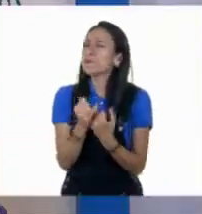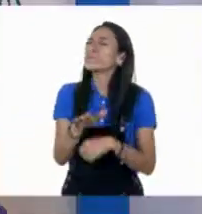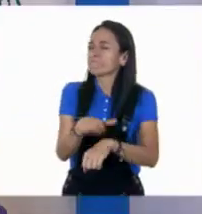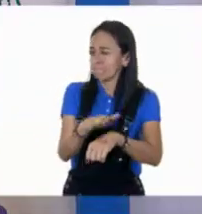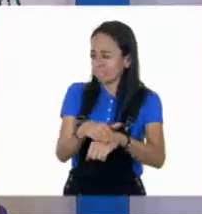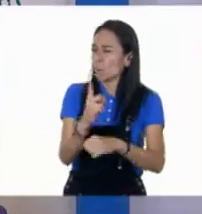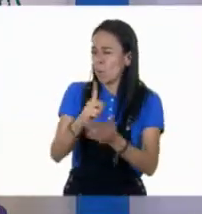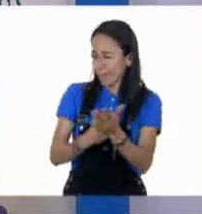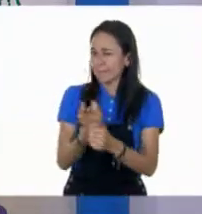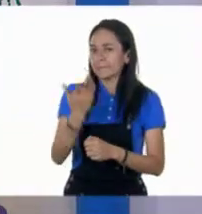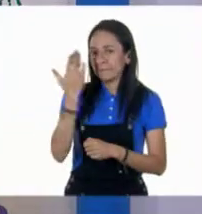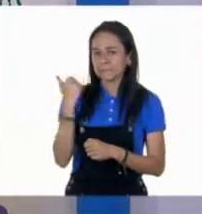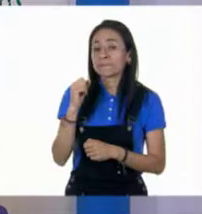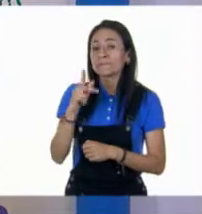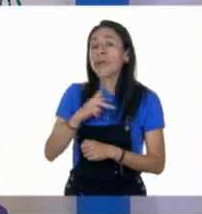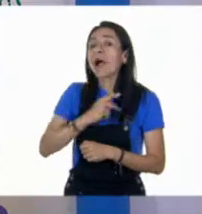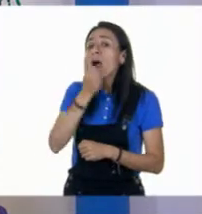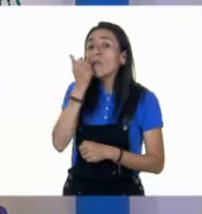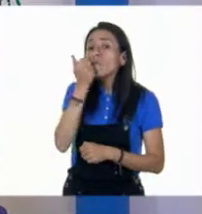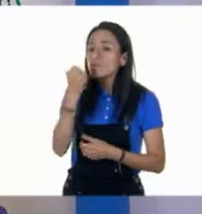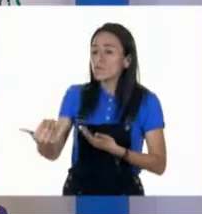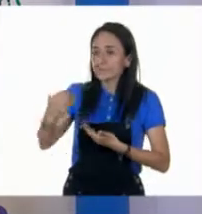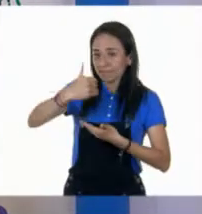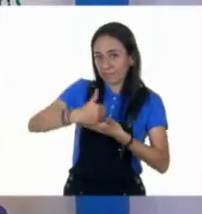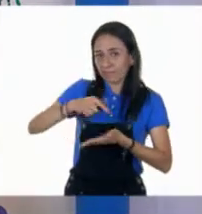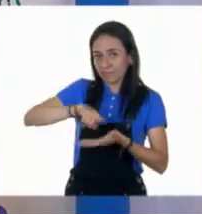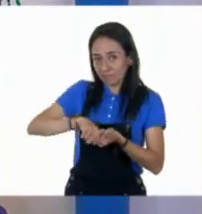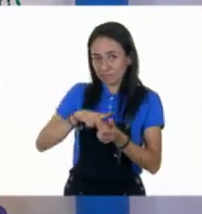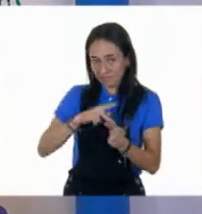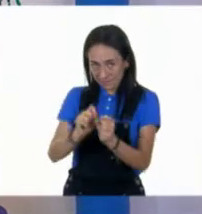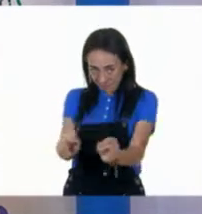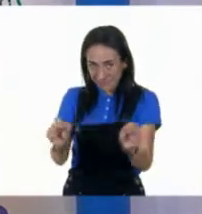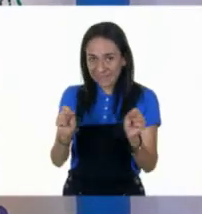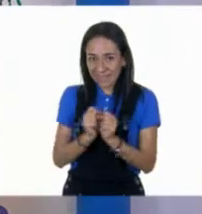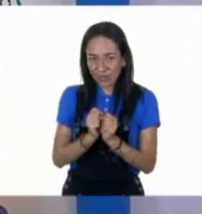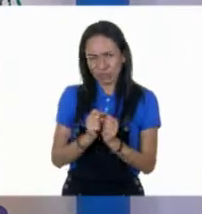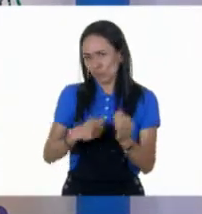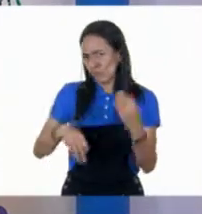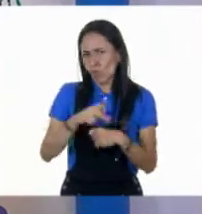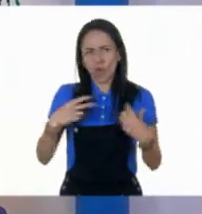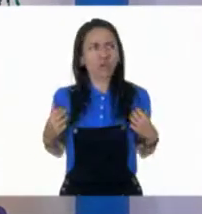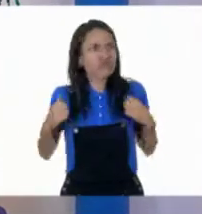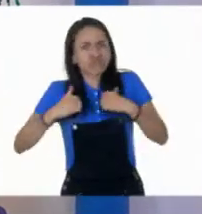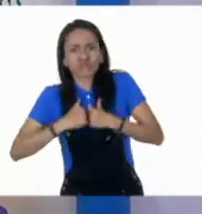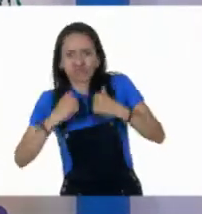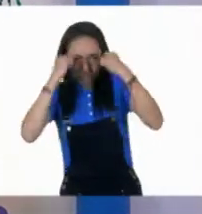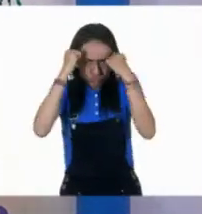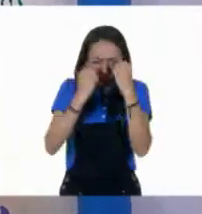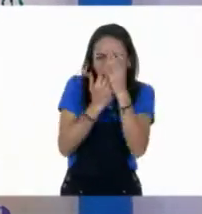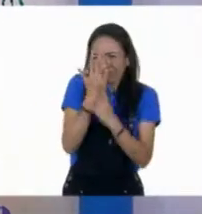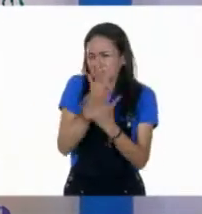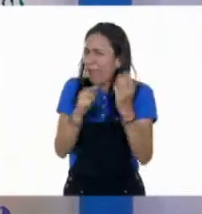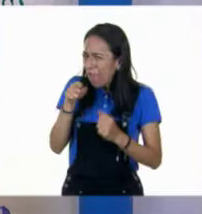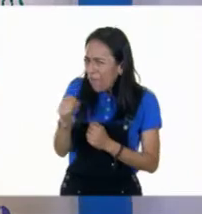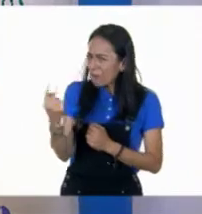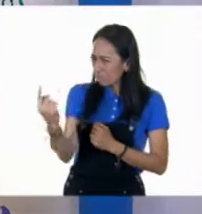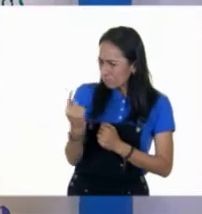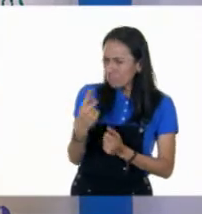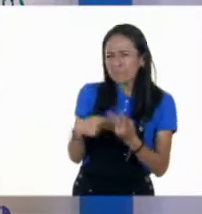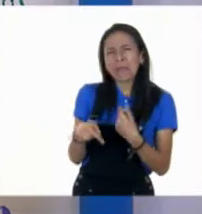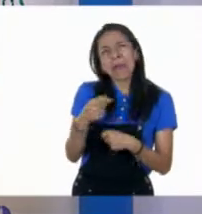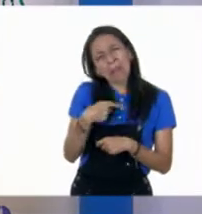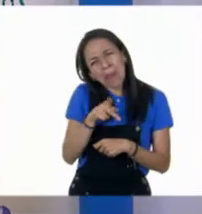tuve un alumno que llegó a mi salón de clases y él nos platicaba en la época invernal, porque todos llegábamos muy abrigados. Yo llegaba abrigado, pero no tanto. Y me